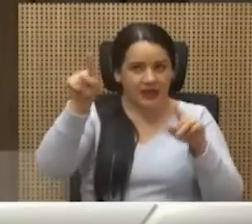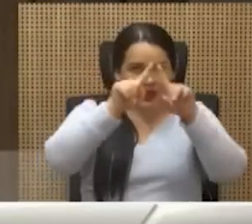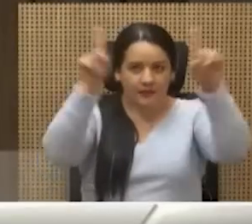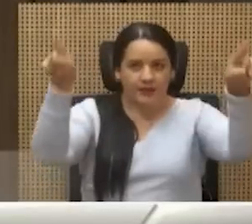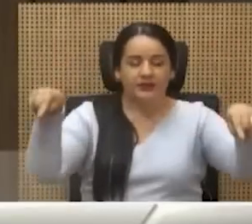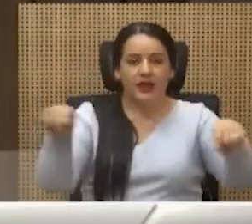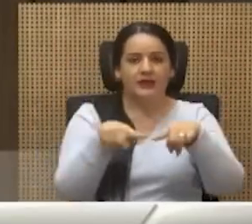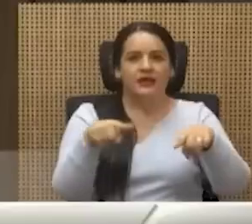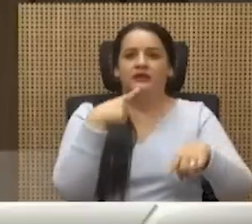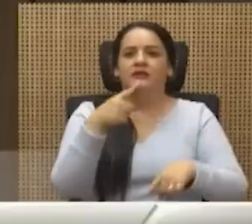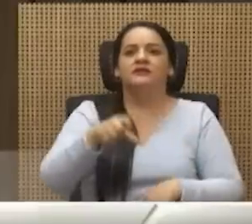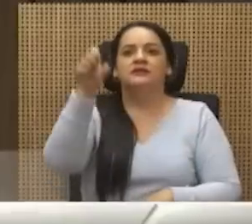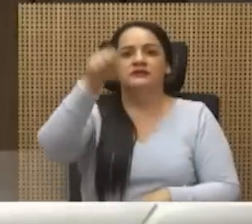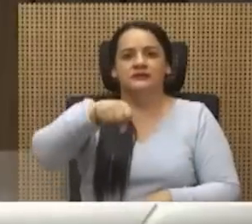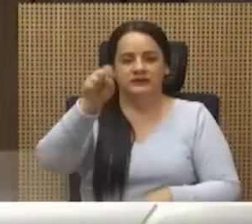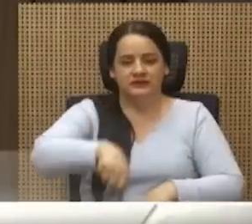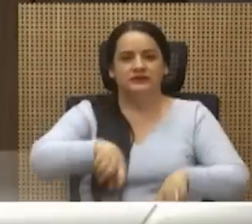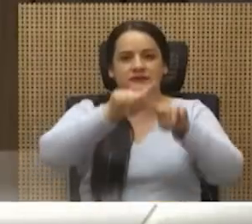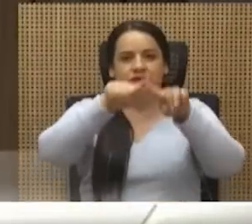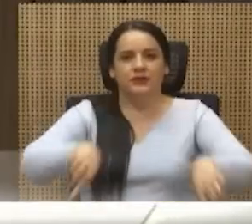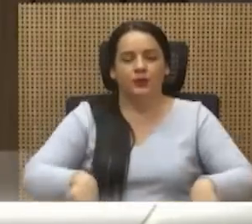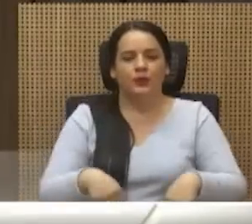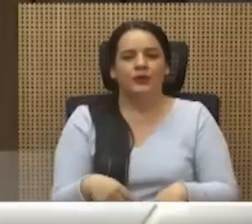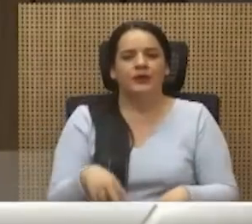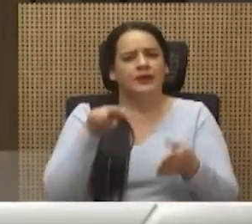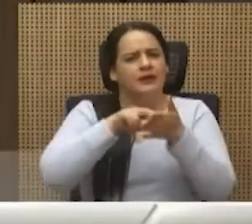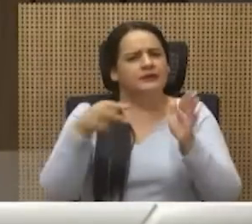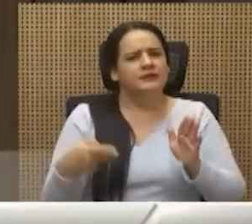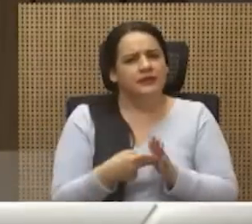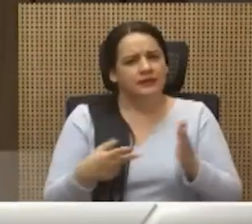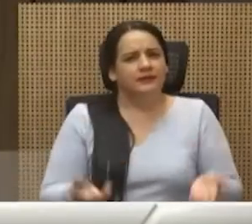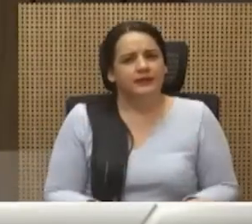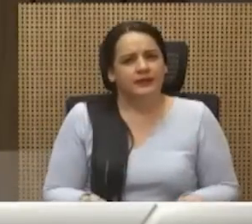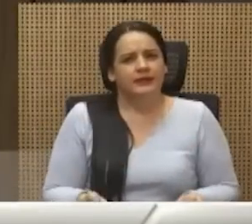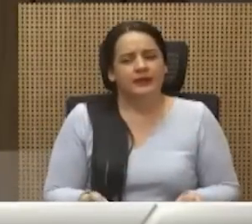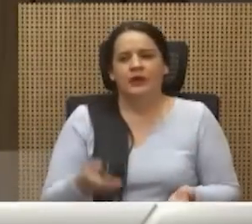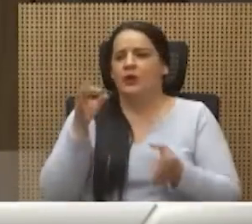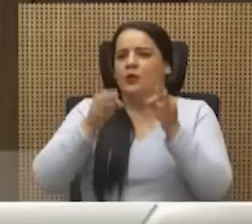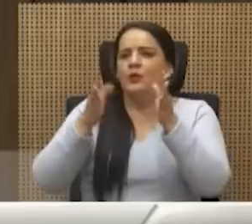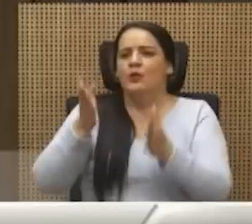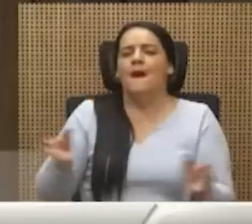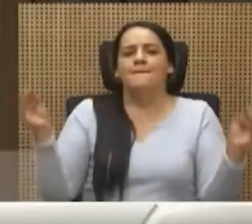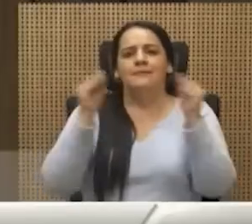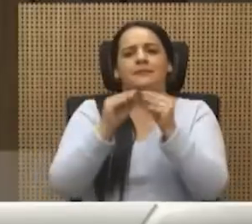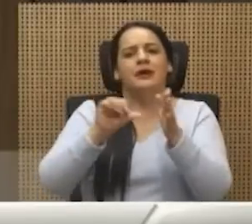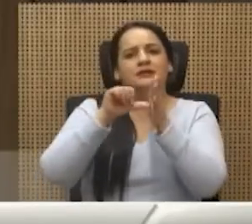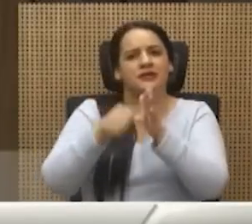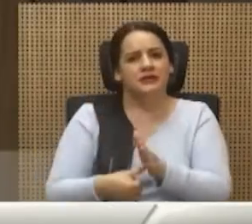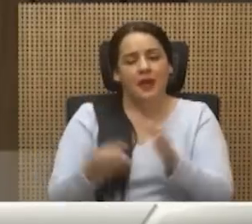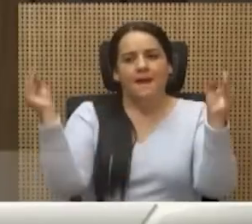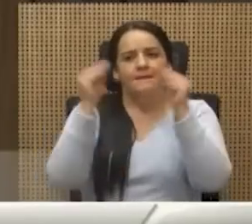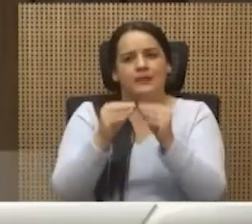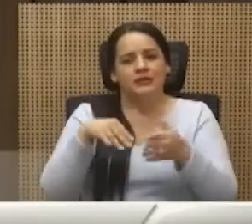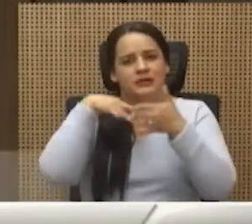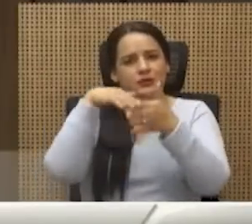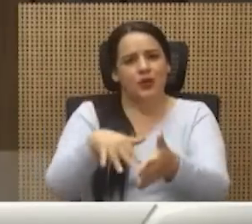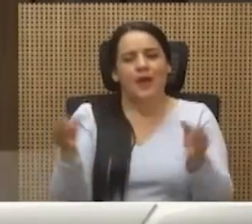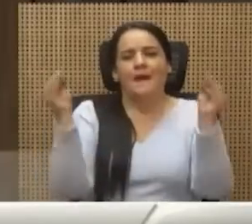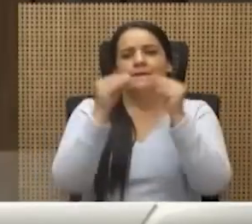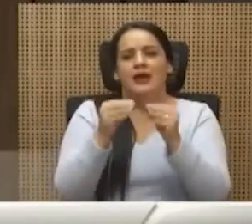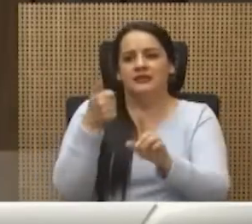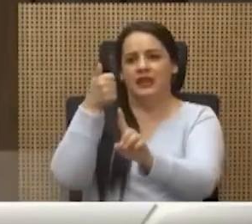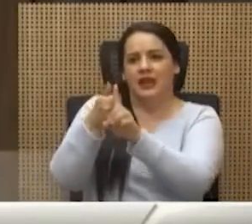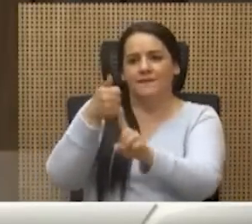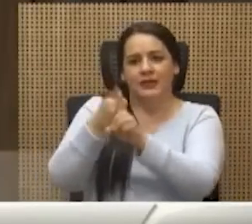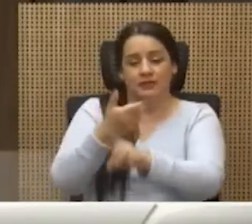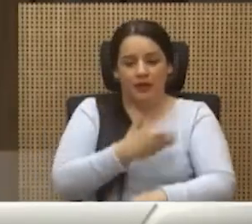pantalla diciendo Sí están derogados quiere decir compañeros que hasta los juristas más destacados más estudiosos y la misma